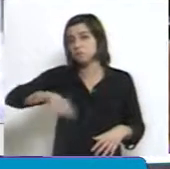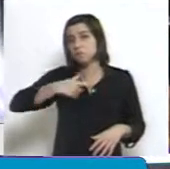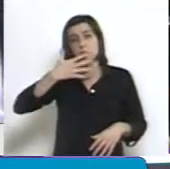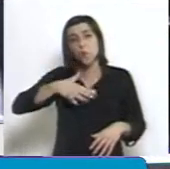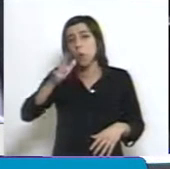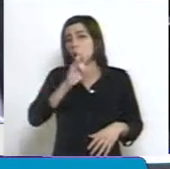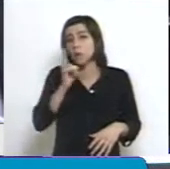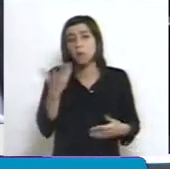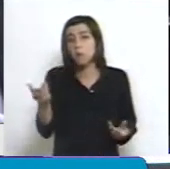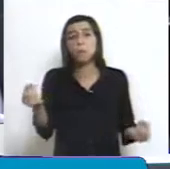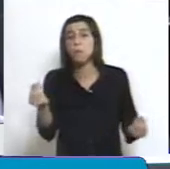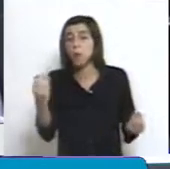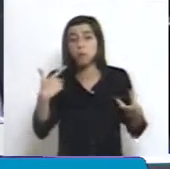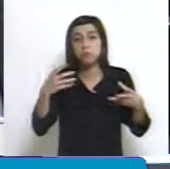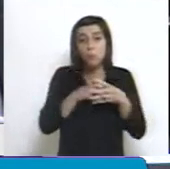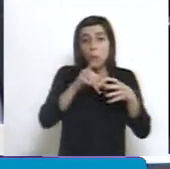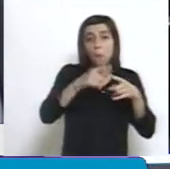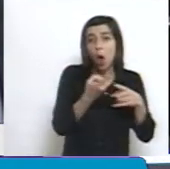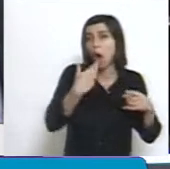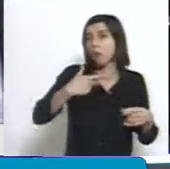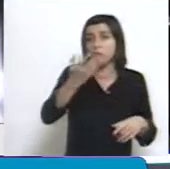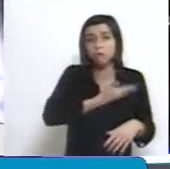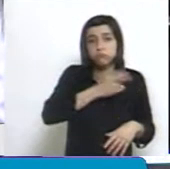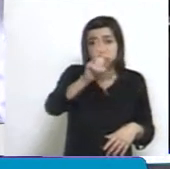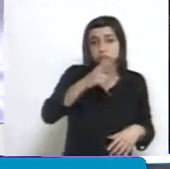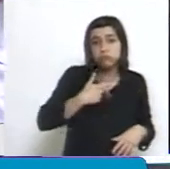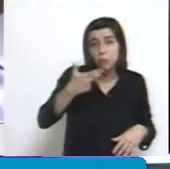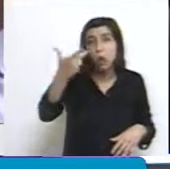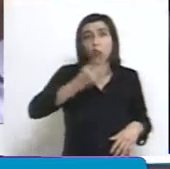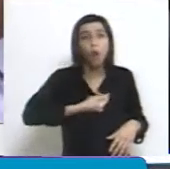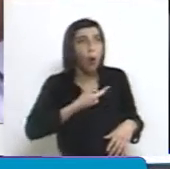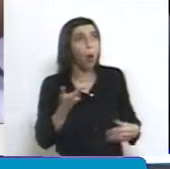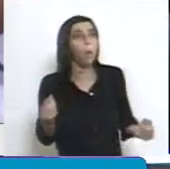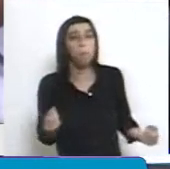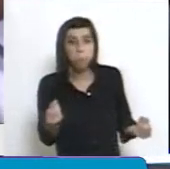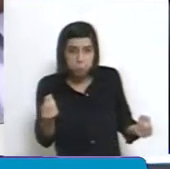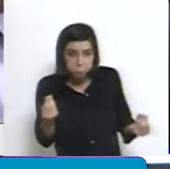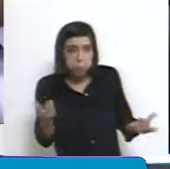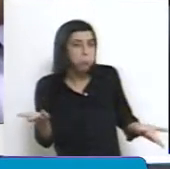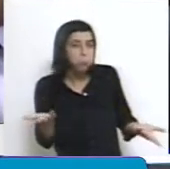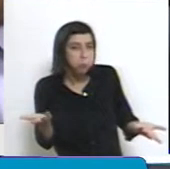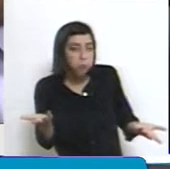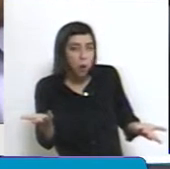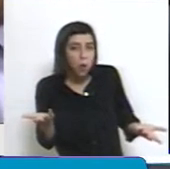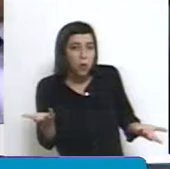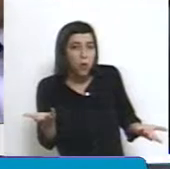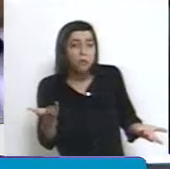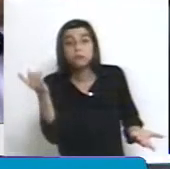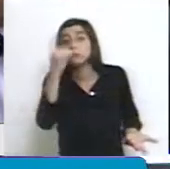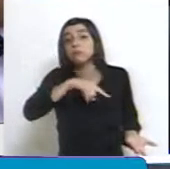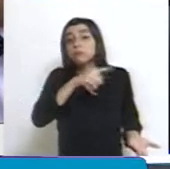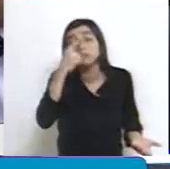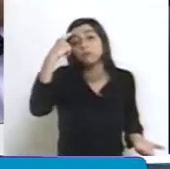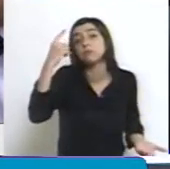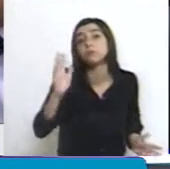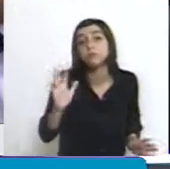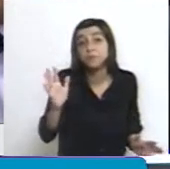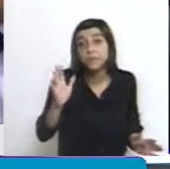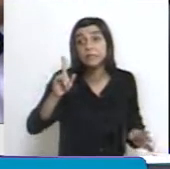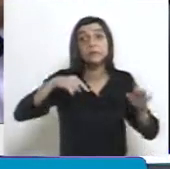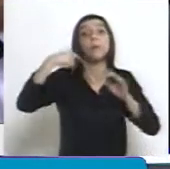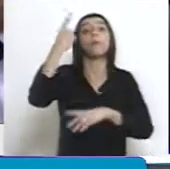la negativa del oficialismo. A lo mejor se pretende que el próximo gobierno